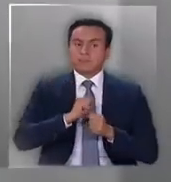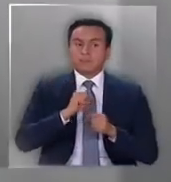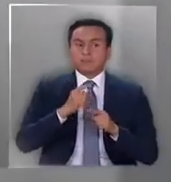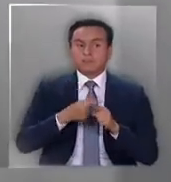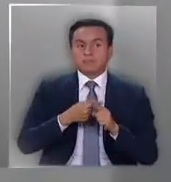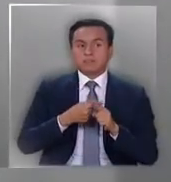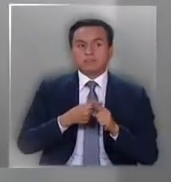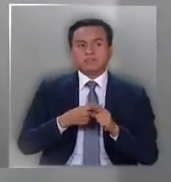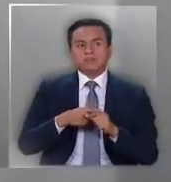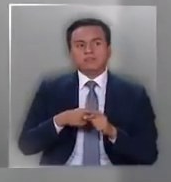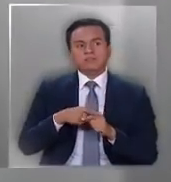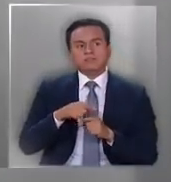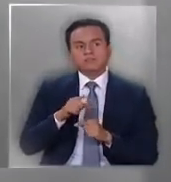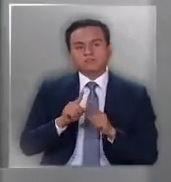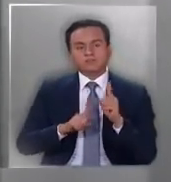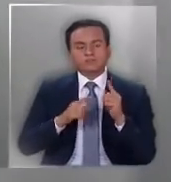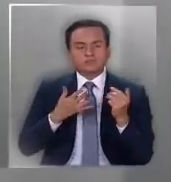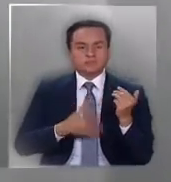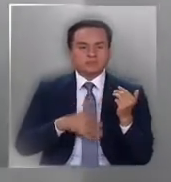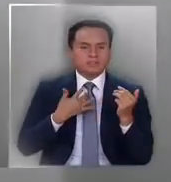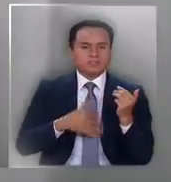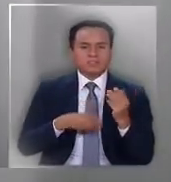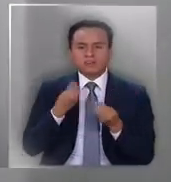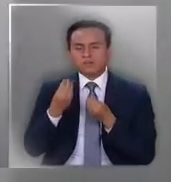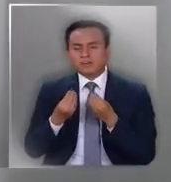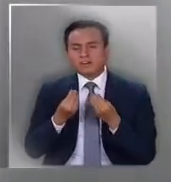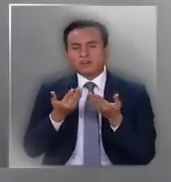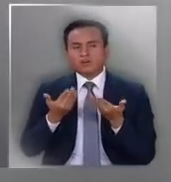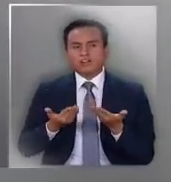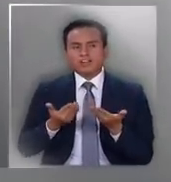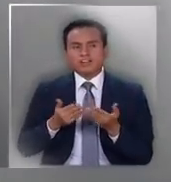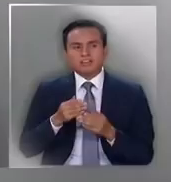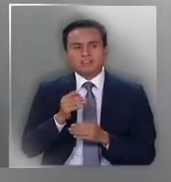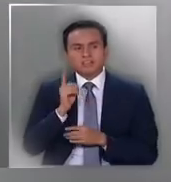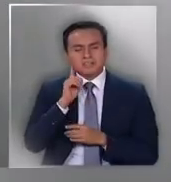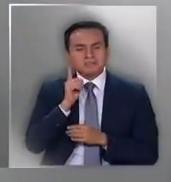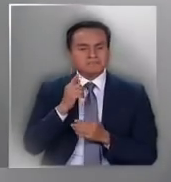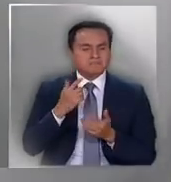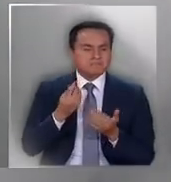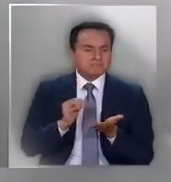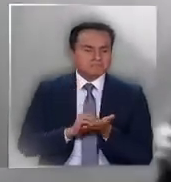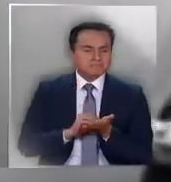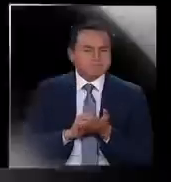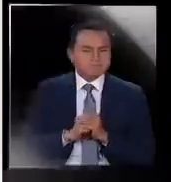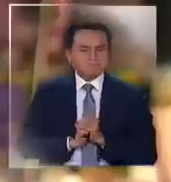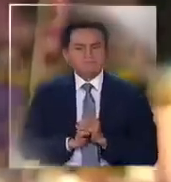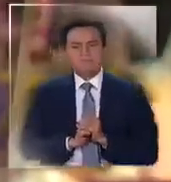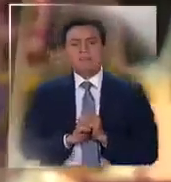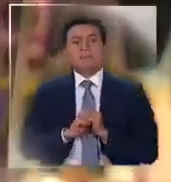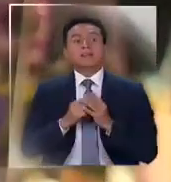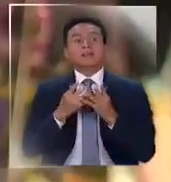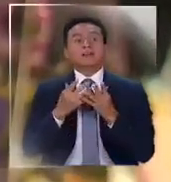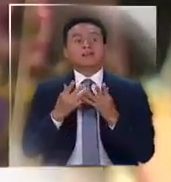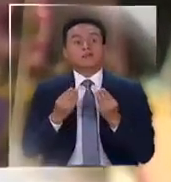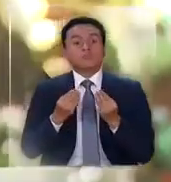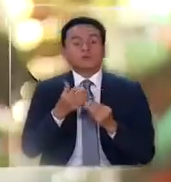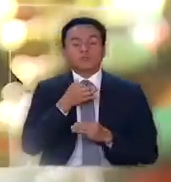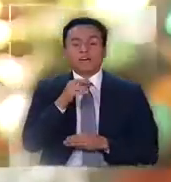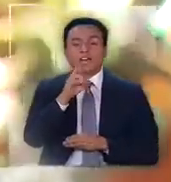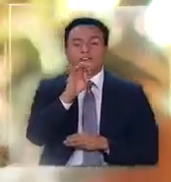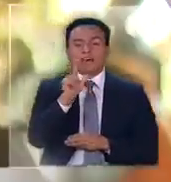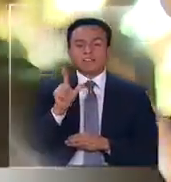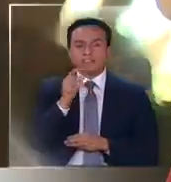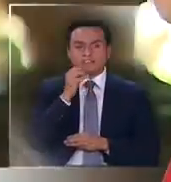Bailé con chicas que estaban bien, que a uno le ponen mal. Me gustan las tres, pero me gusta Rafael.